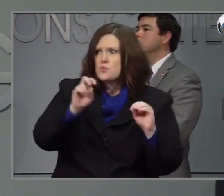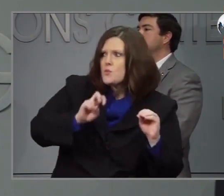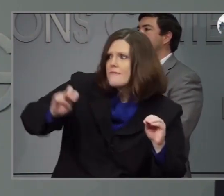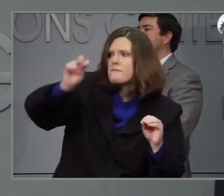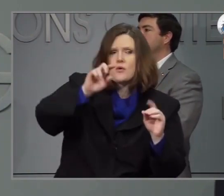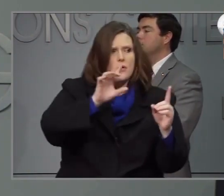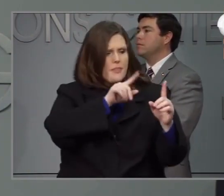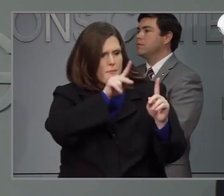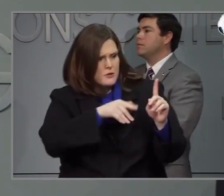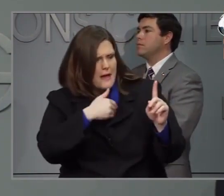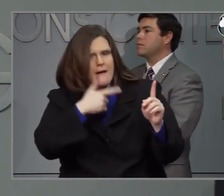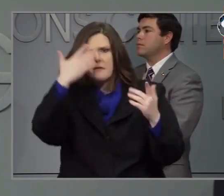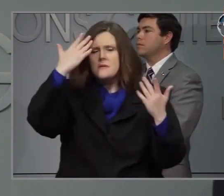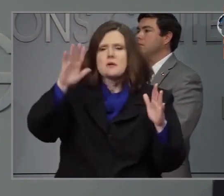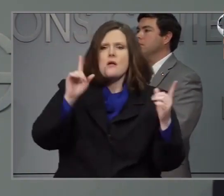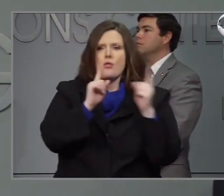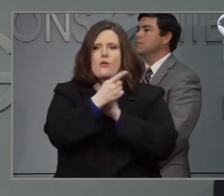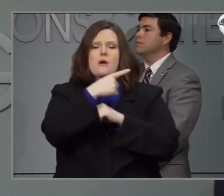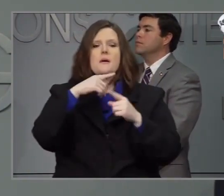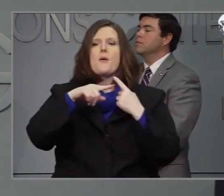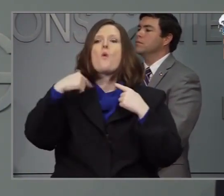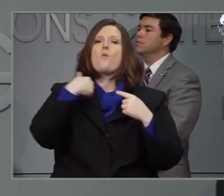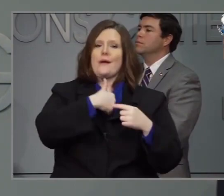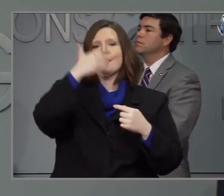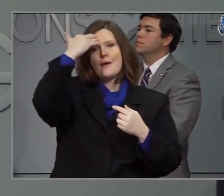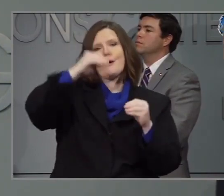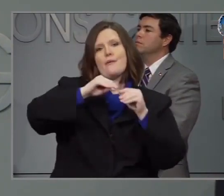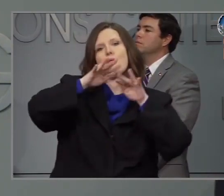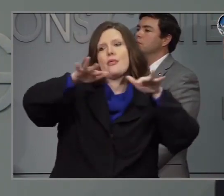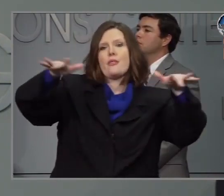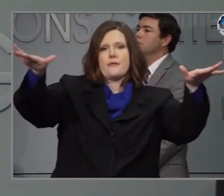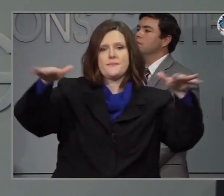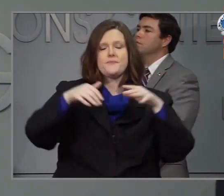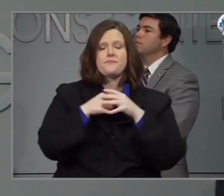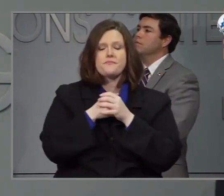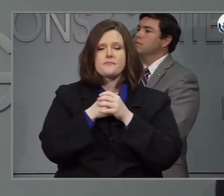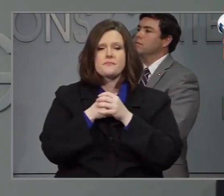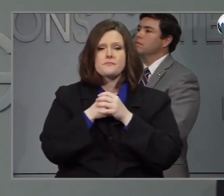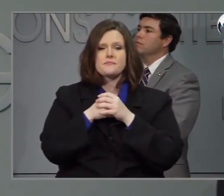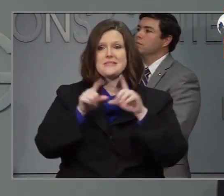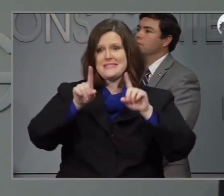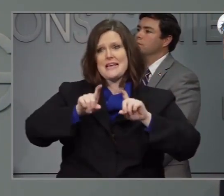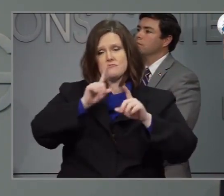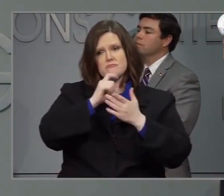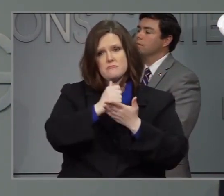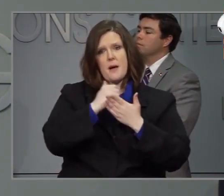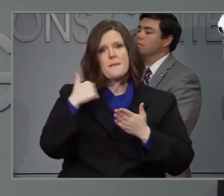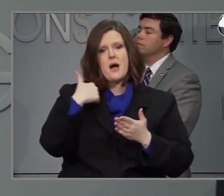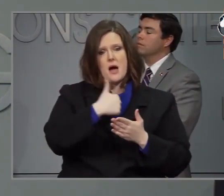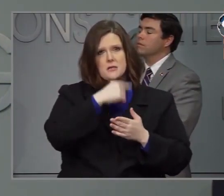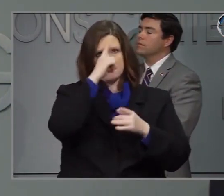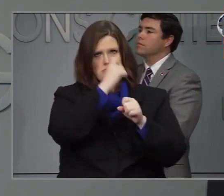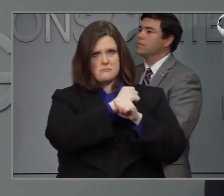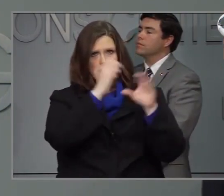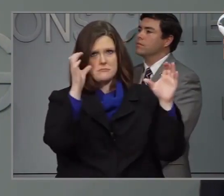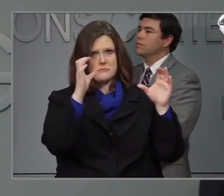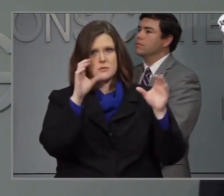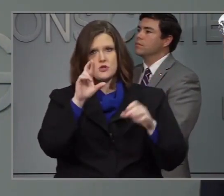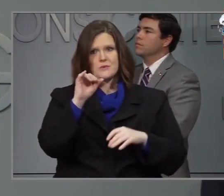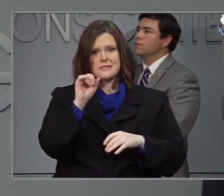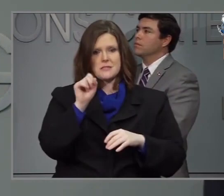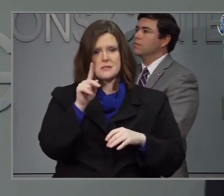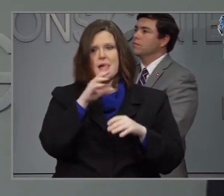de por qué no tuvieron que viajar ni tuvieron una explosión directa este estamos nosotros ahora en la primera